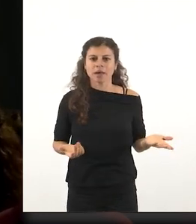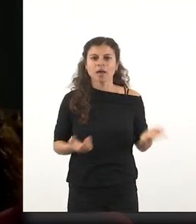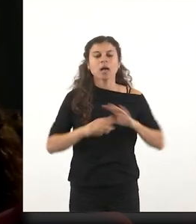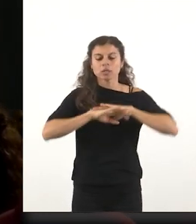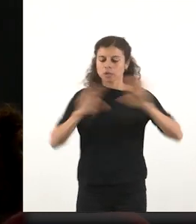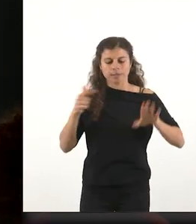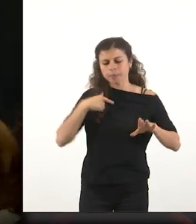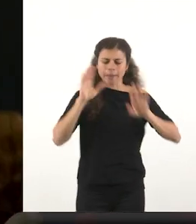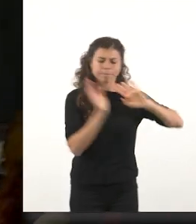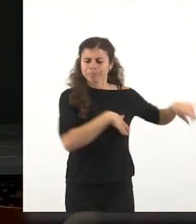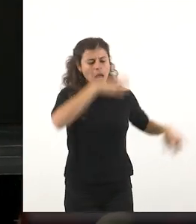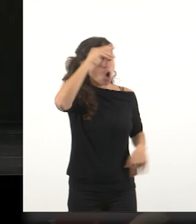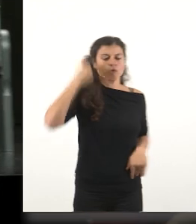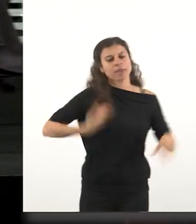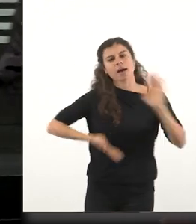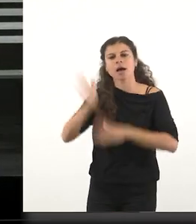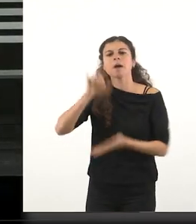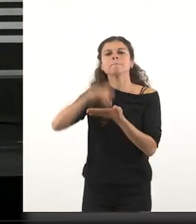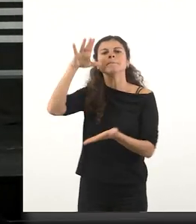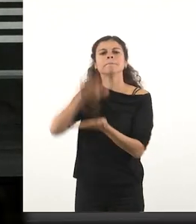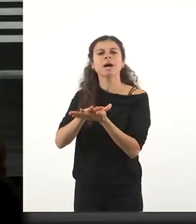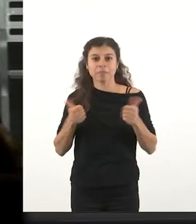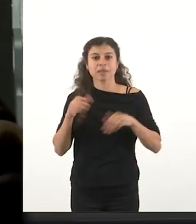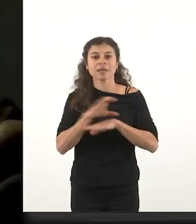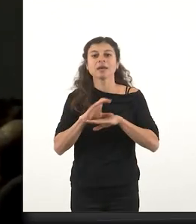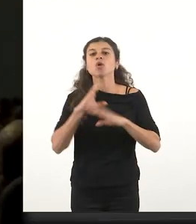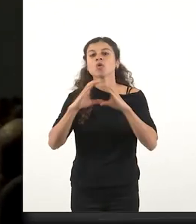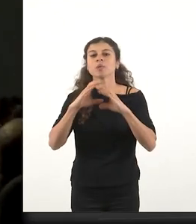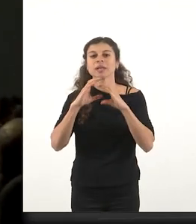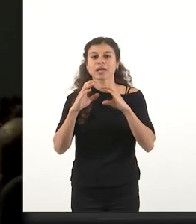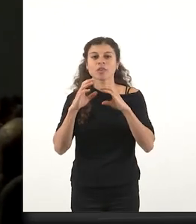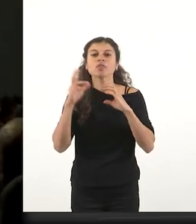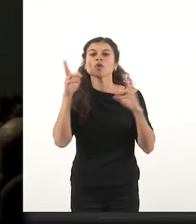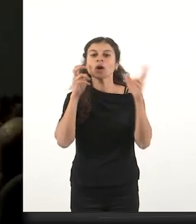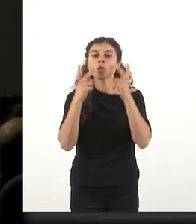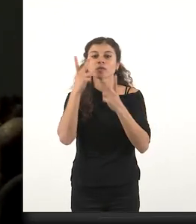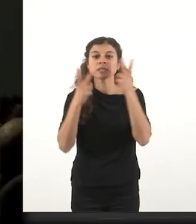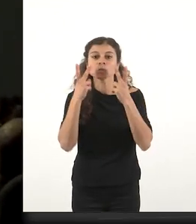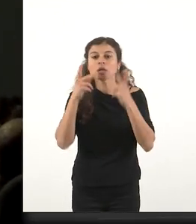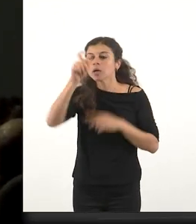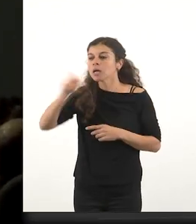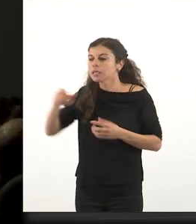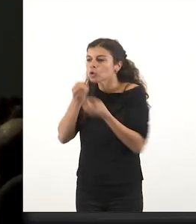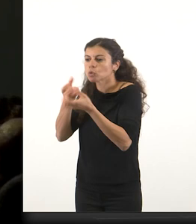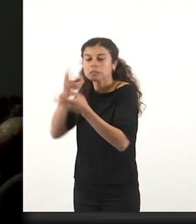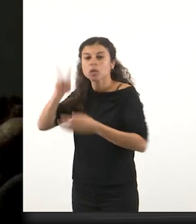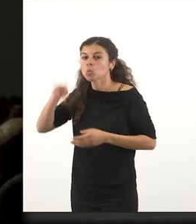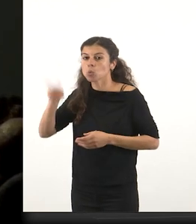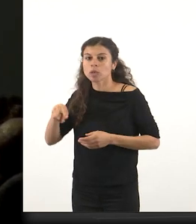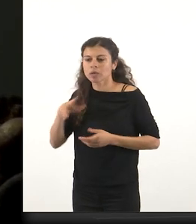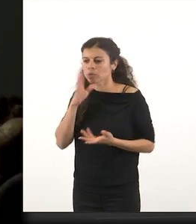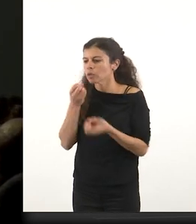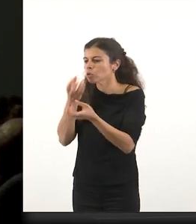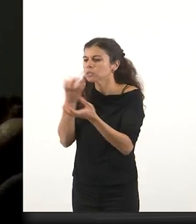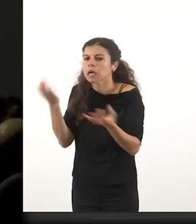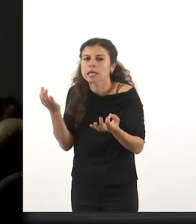decía mi abuela. Y me fui a Málaga, empecé mi carrera, que al final fue comunicación audiovisual, y yo nunca le conté nada de esto a nadie, porque ¿qué iba a contar yo de esto? Que tuve